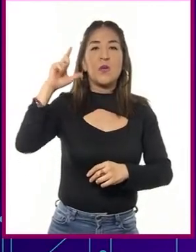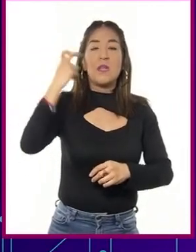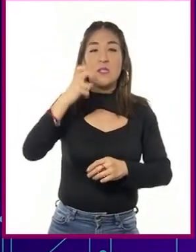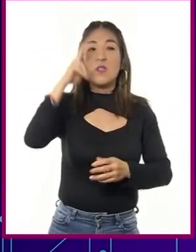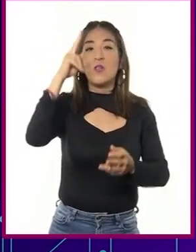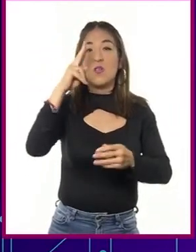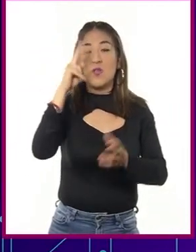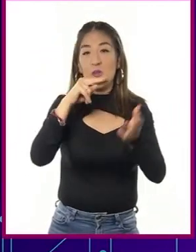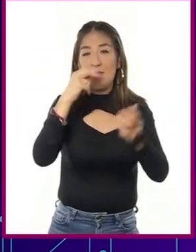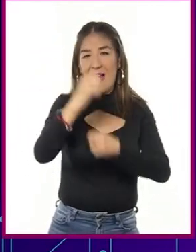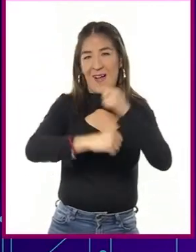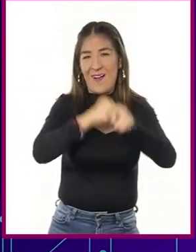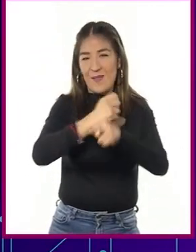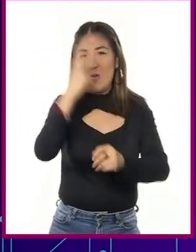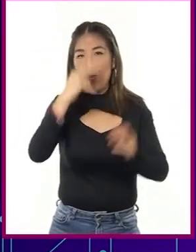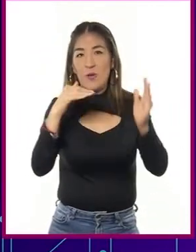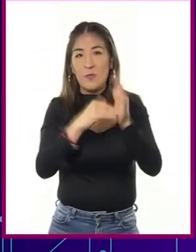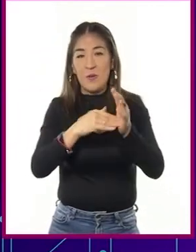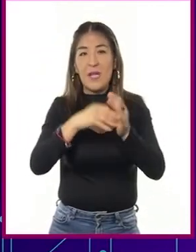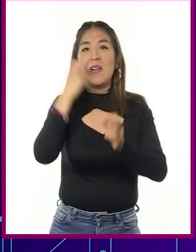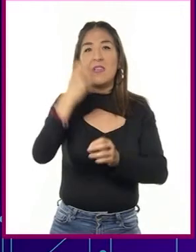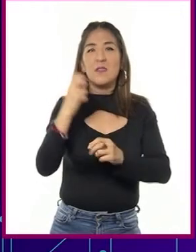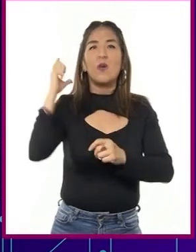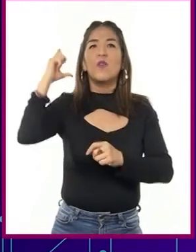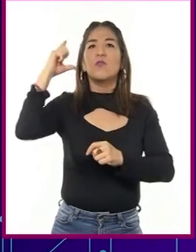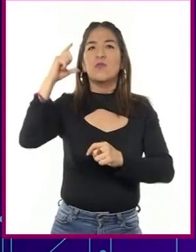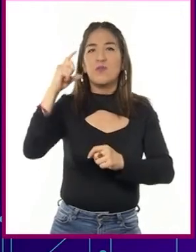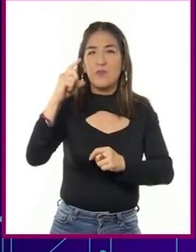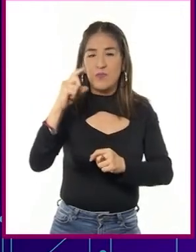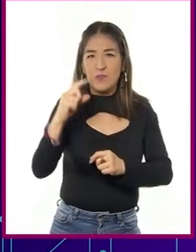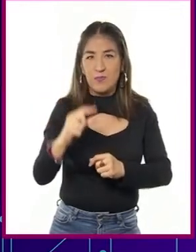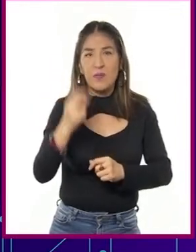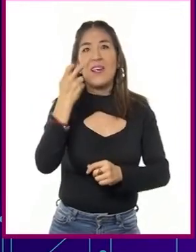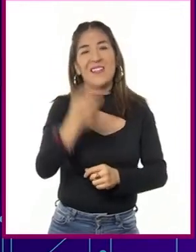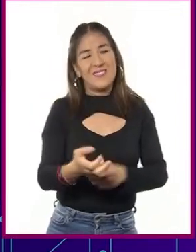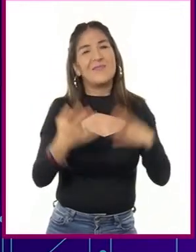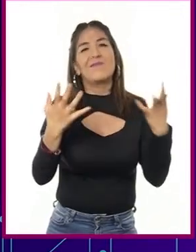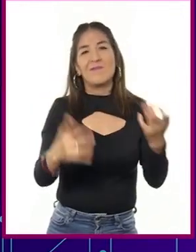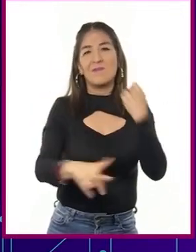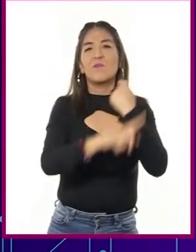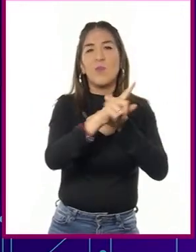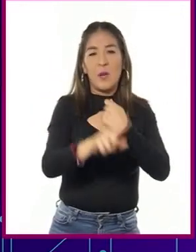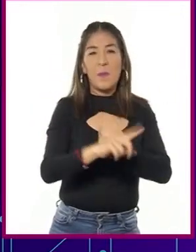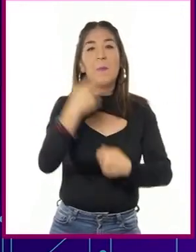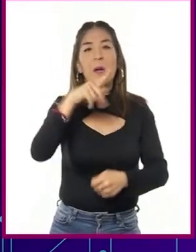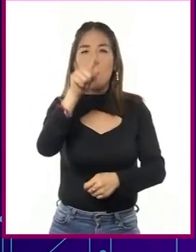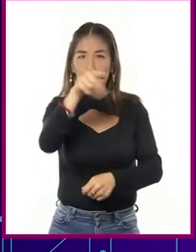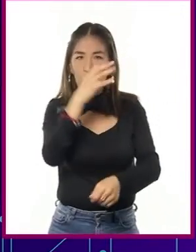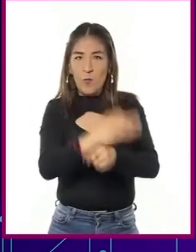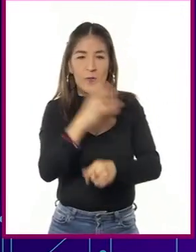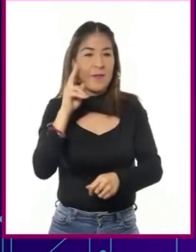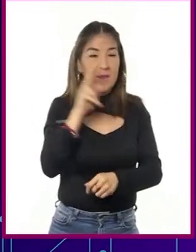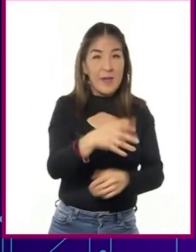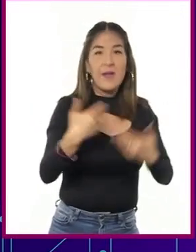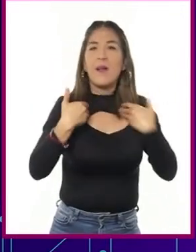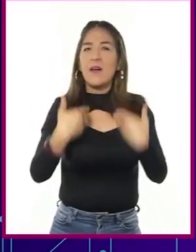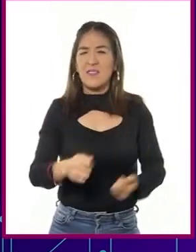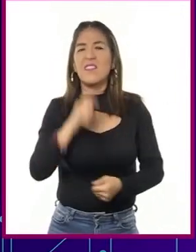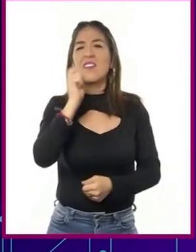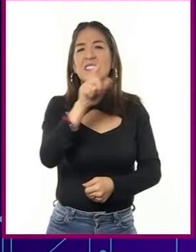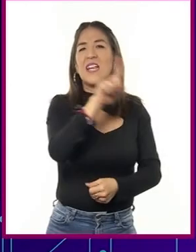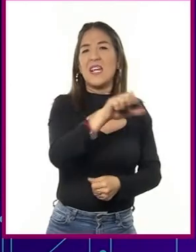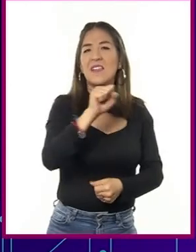2000. Sé que estos son bastantes datos técnicos, pero ahora tienes un entendimiento general del